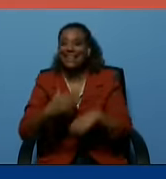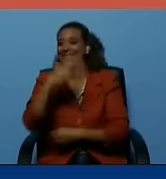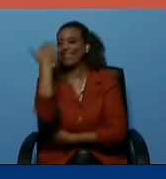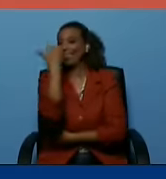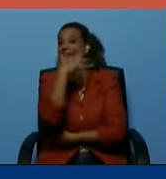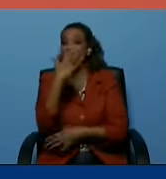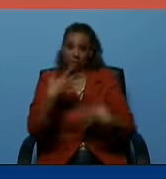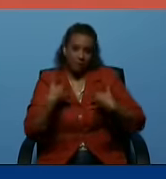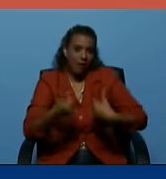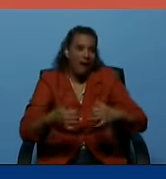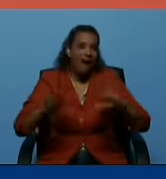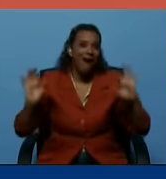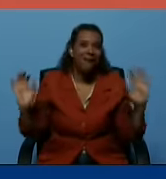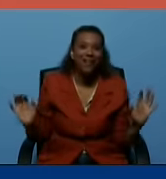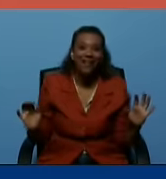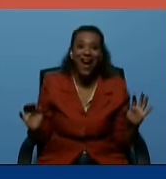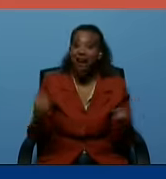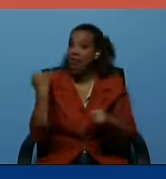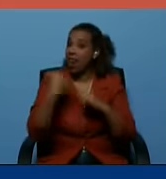Sano.